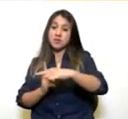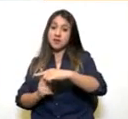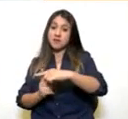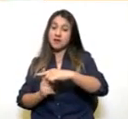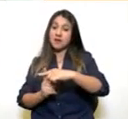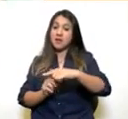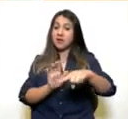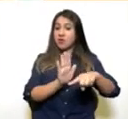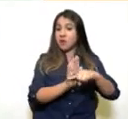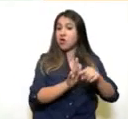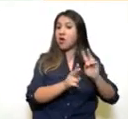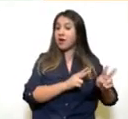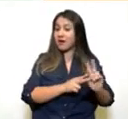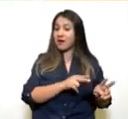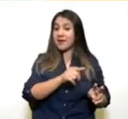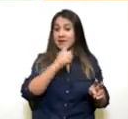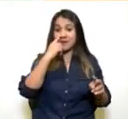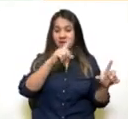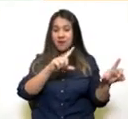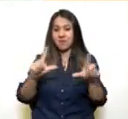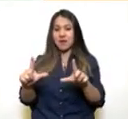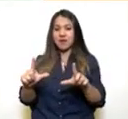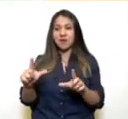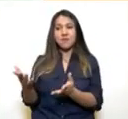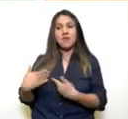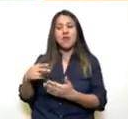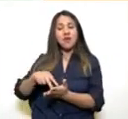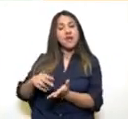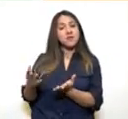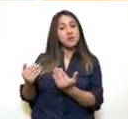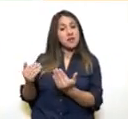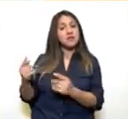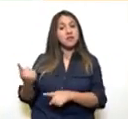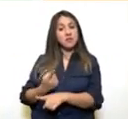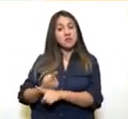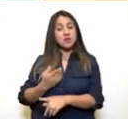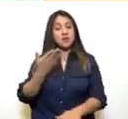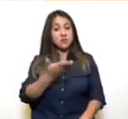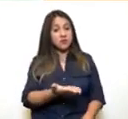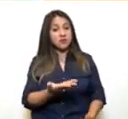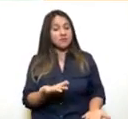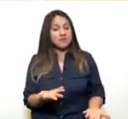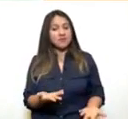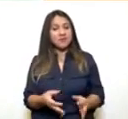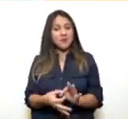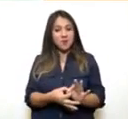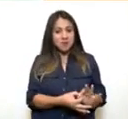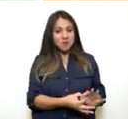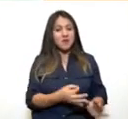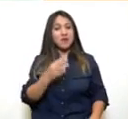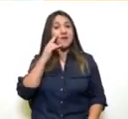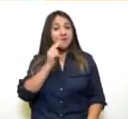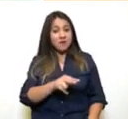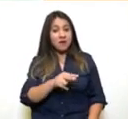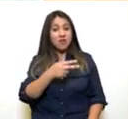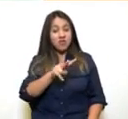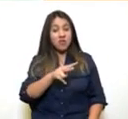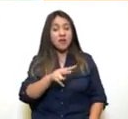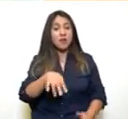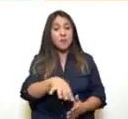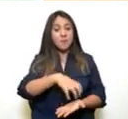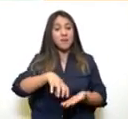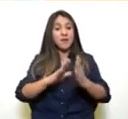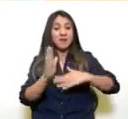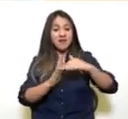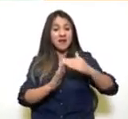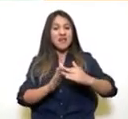corregir esa imagen a mí me da esa esperanza y me da esperanza a conversar con usted por eso mismo porque veo que desde la ventana hay una